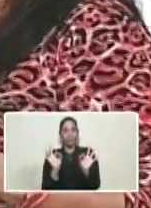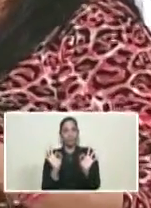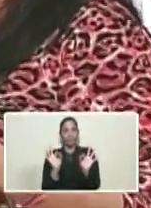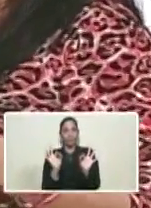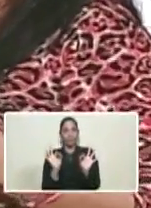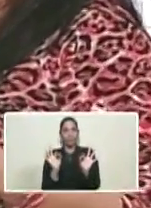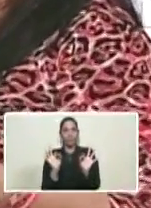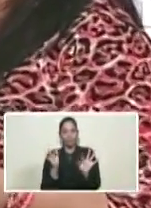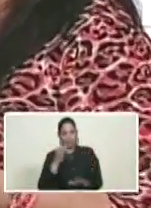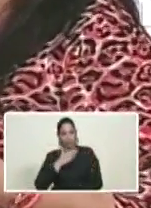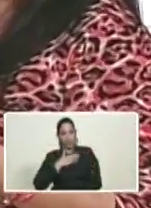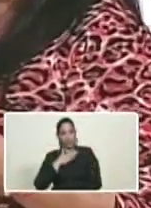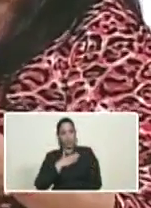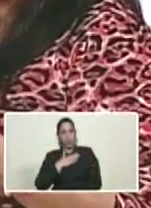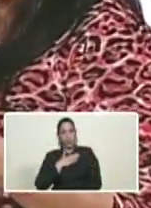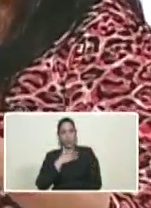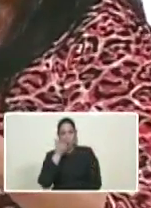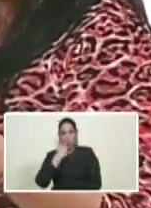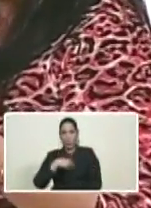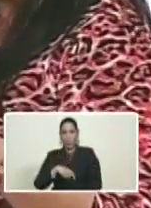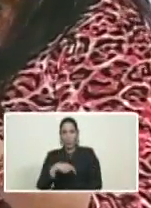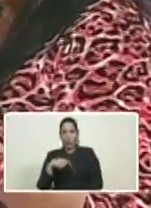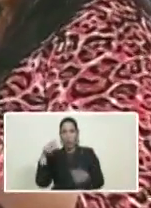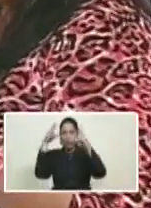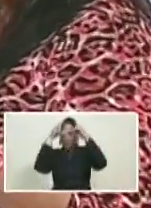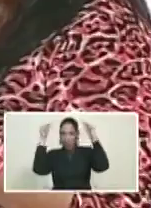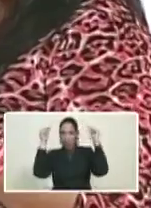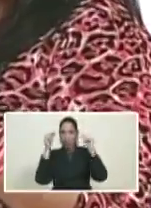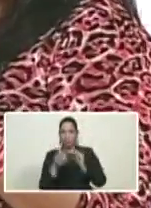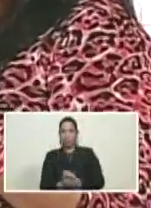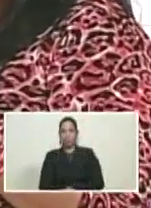mi profesión que represento, enfermería,